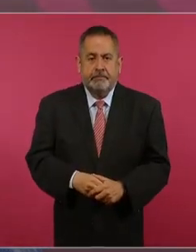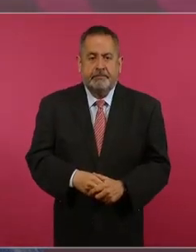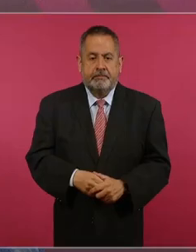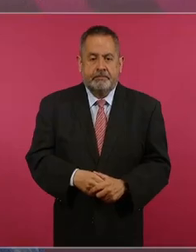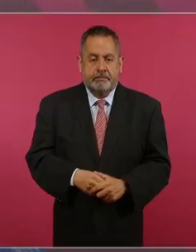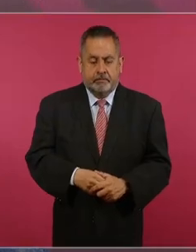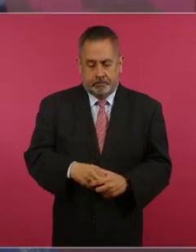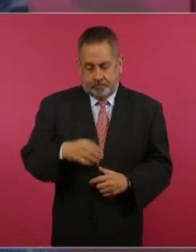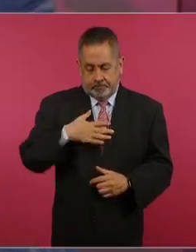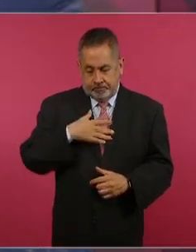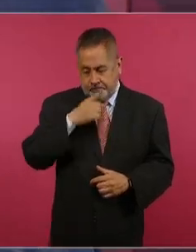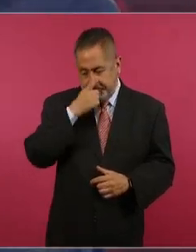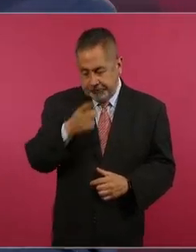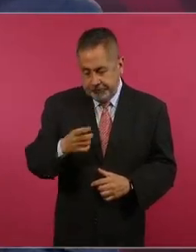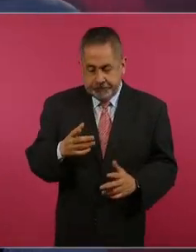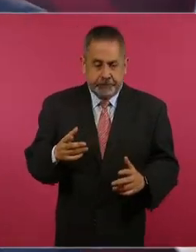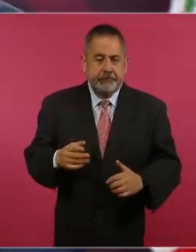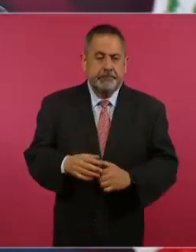yo digo que